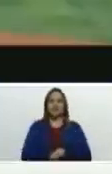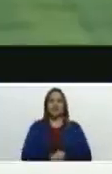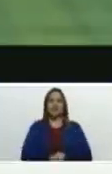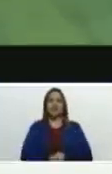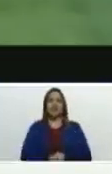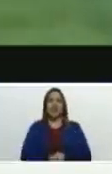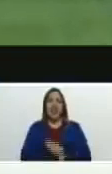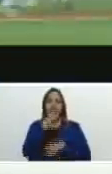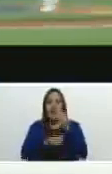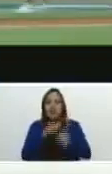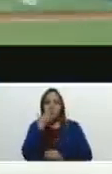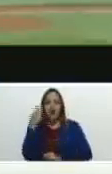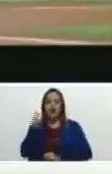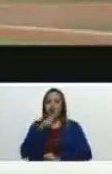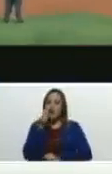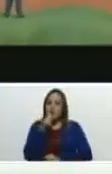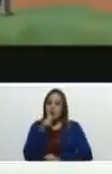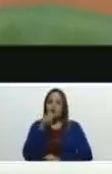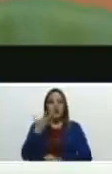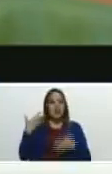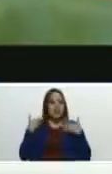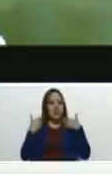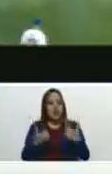Hacen un buen desayunito sano,